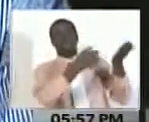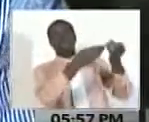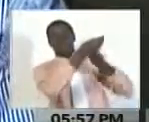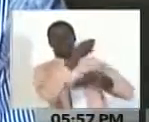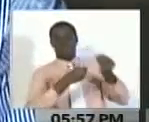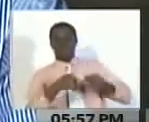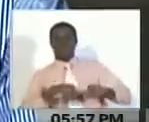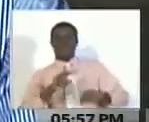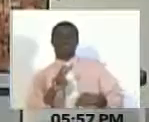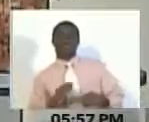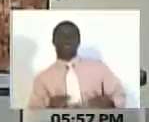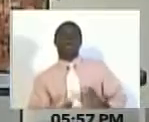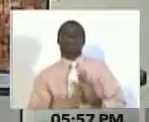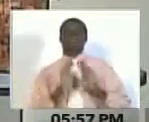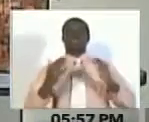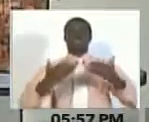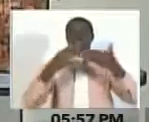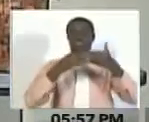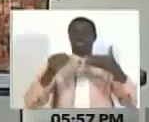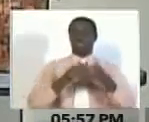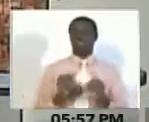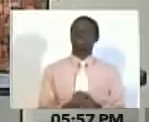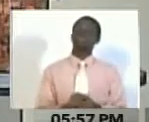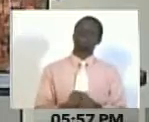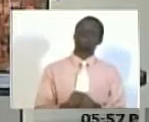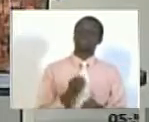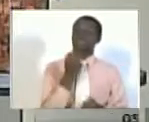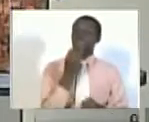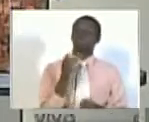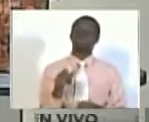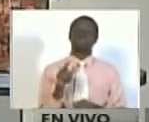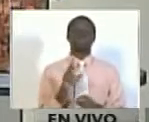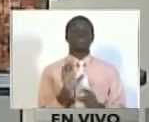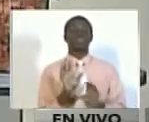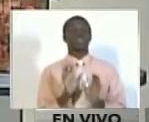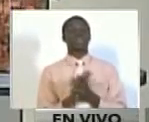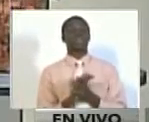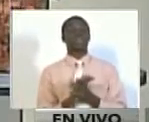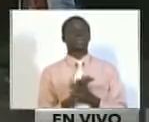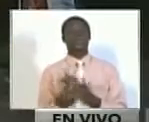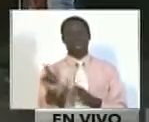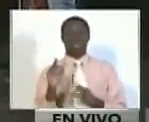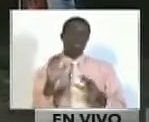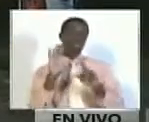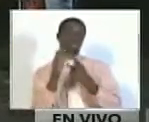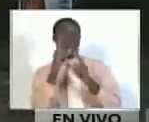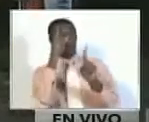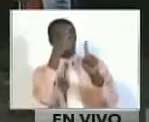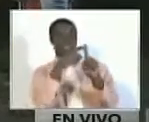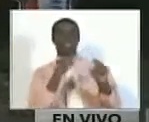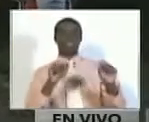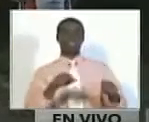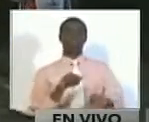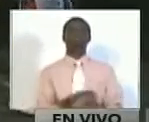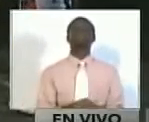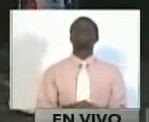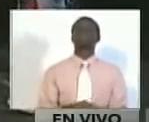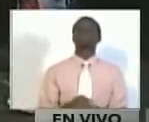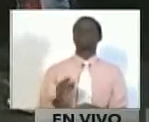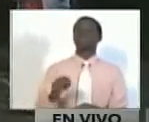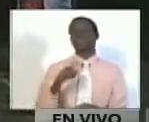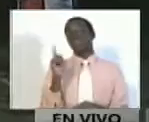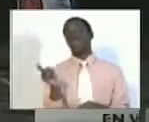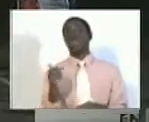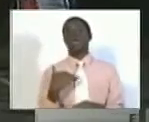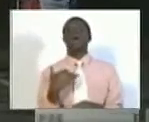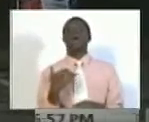industria cultural también. Bueno, pero no vayas a cantar otra vez la tabla del 2. Canta algo más, ¿eh?